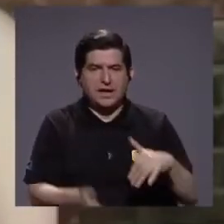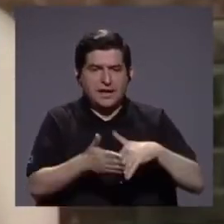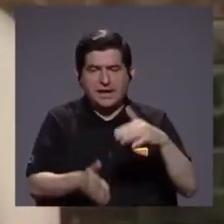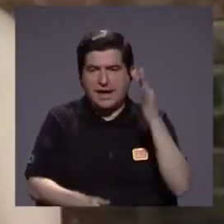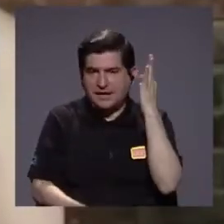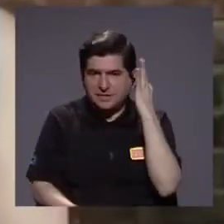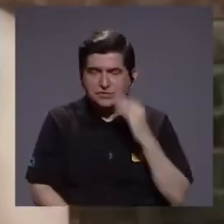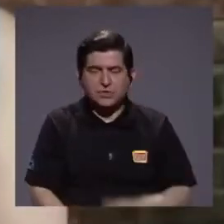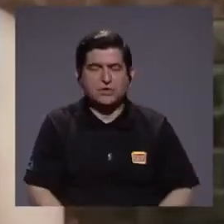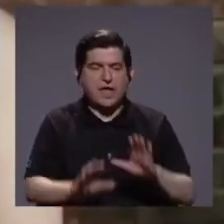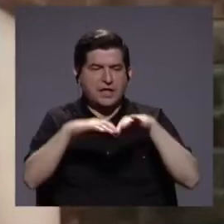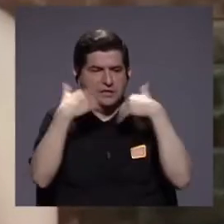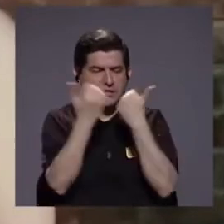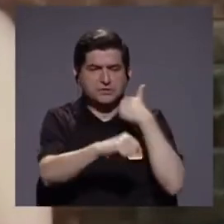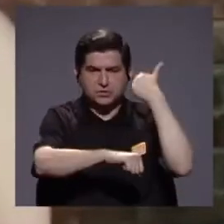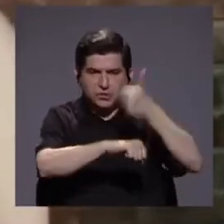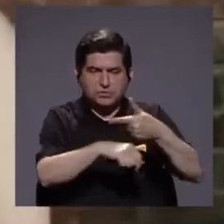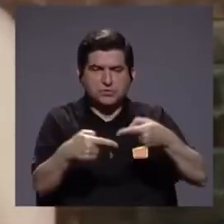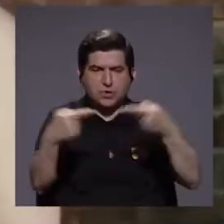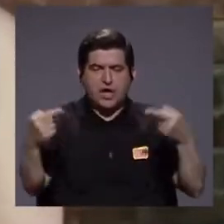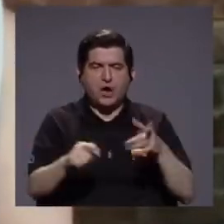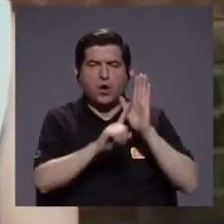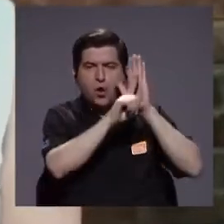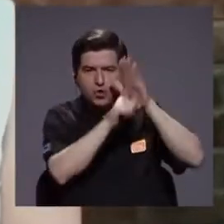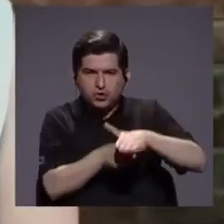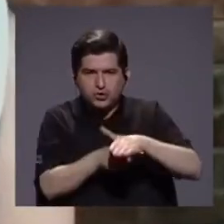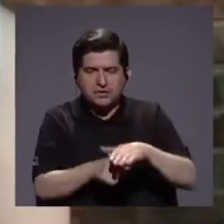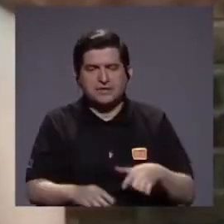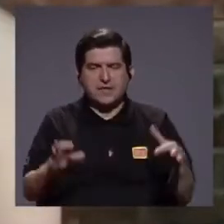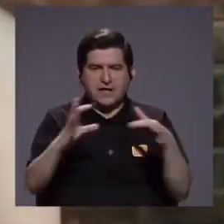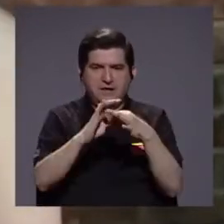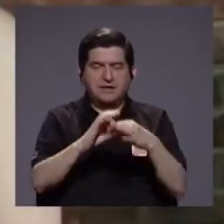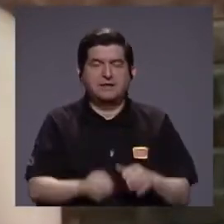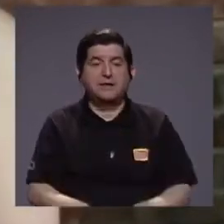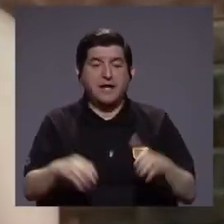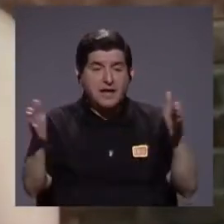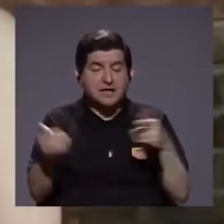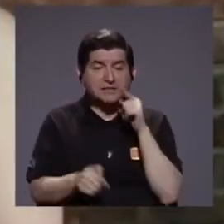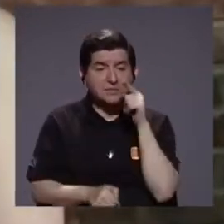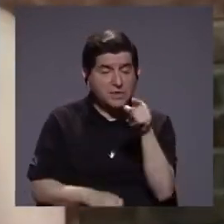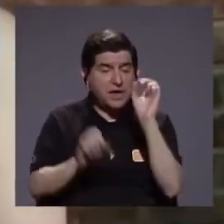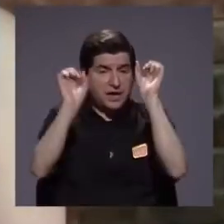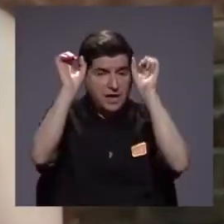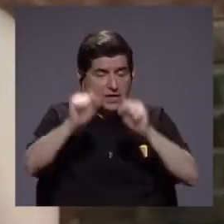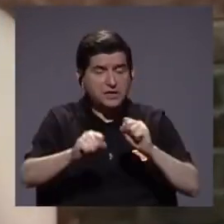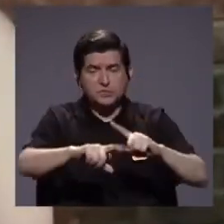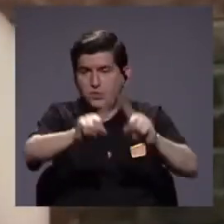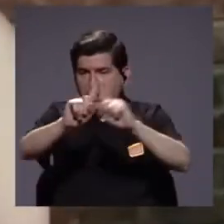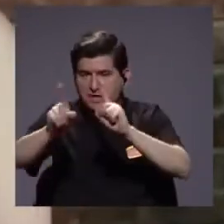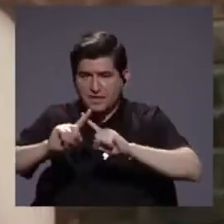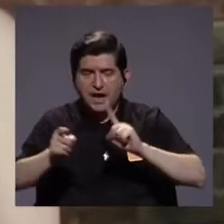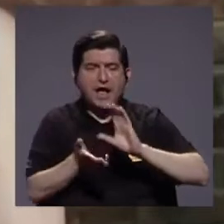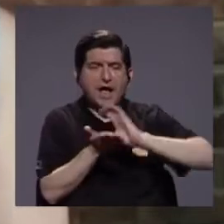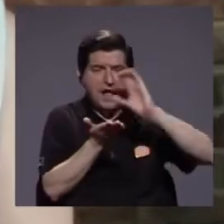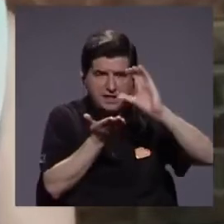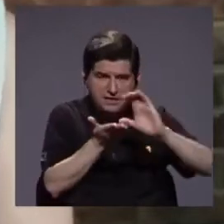estudiantes crearon una comisión contra acoso y estamos estimulando que ellas lleguen a los diferentes cursos, a las